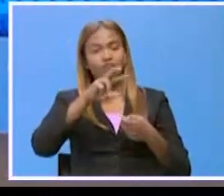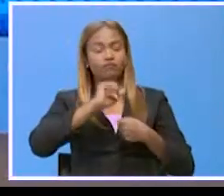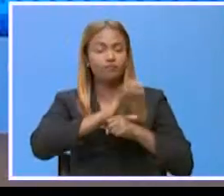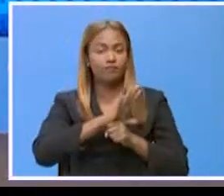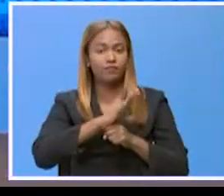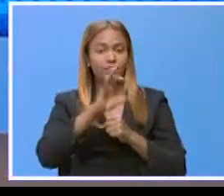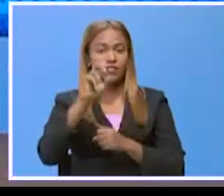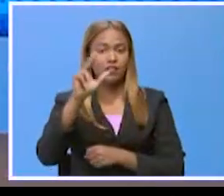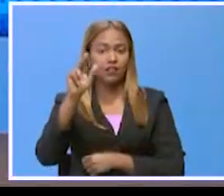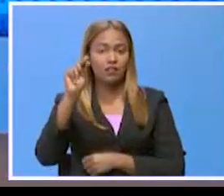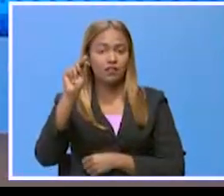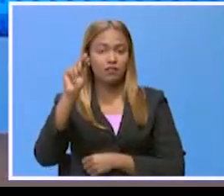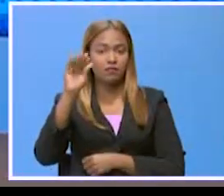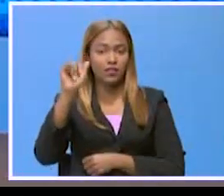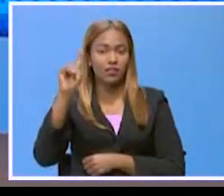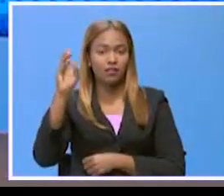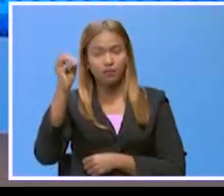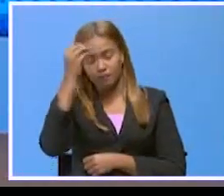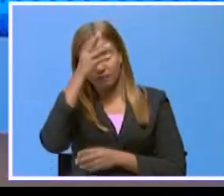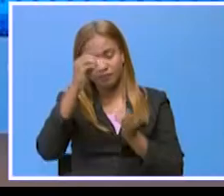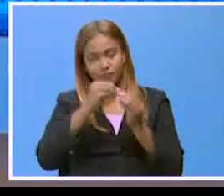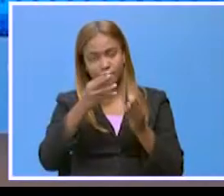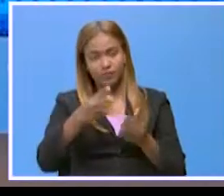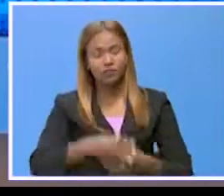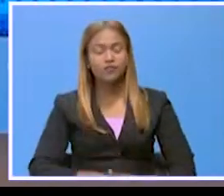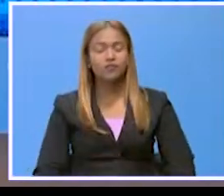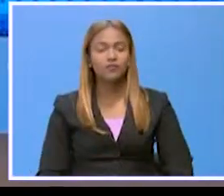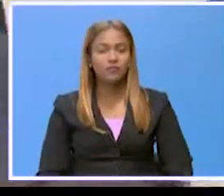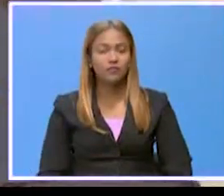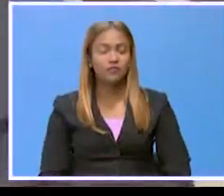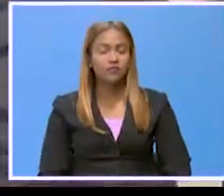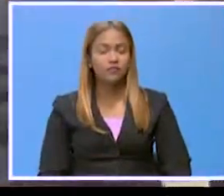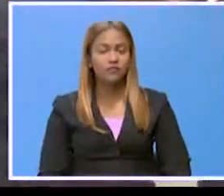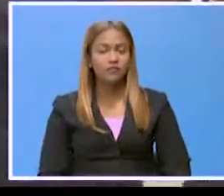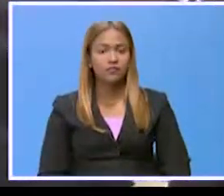starling mateo feliz nos cuenta más detalles vemos